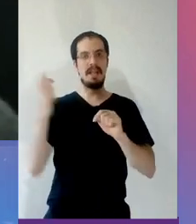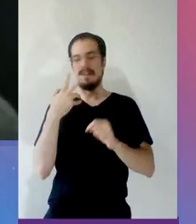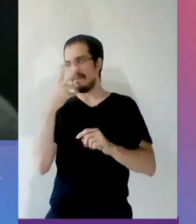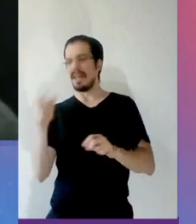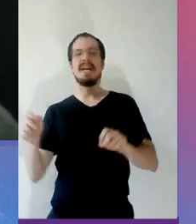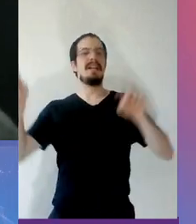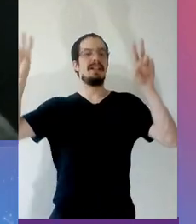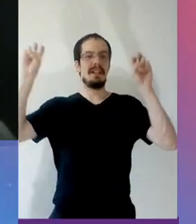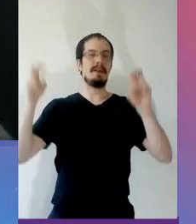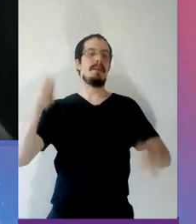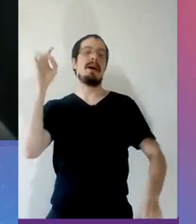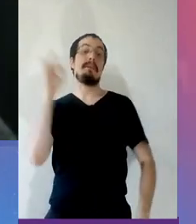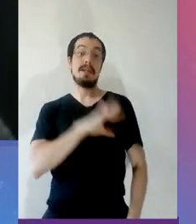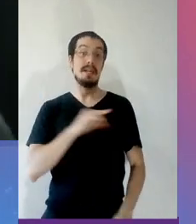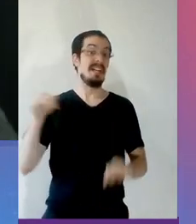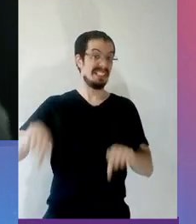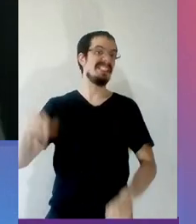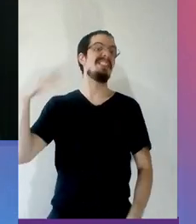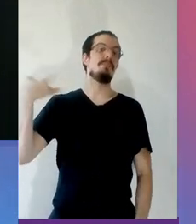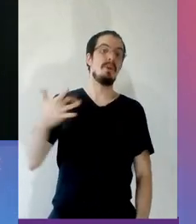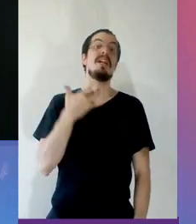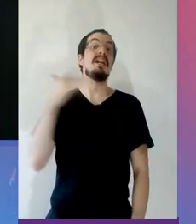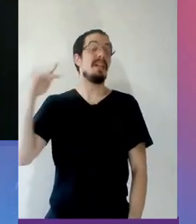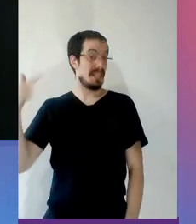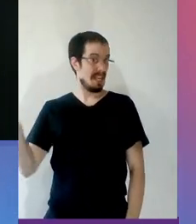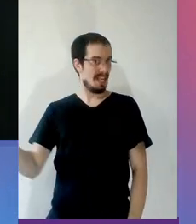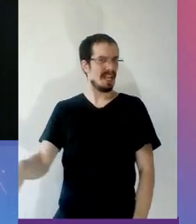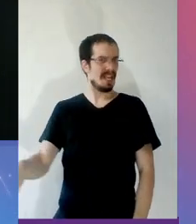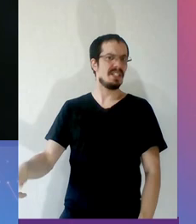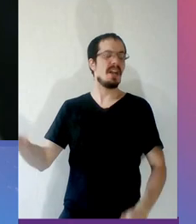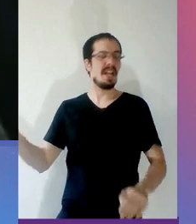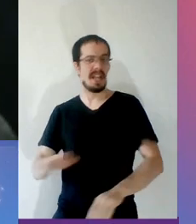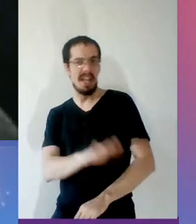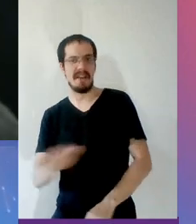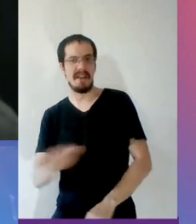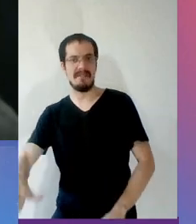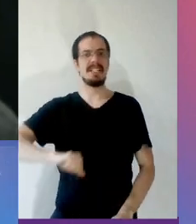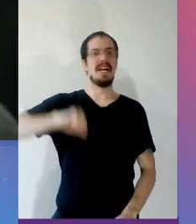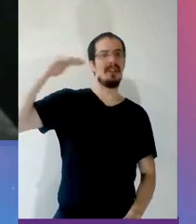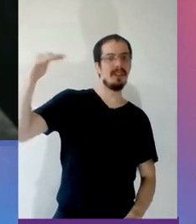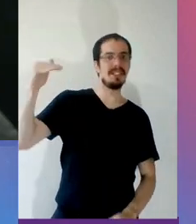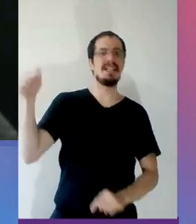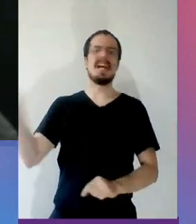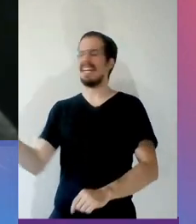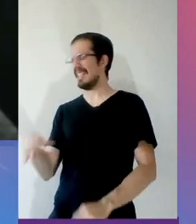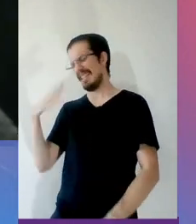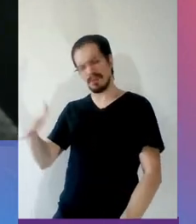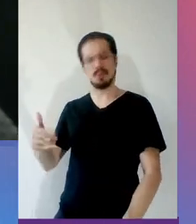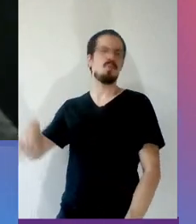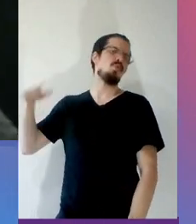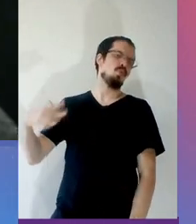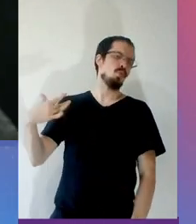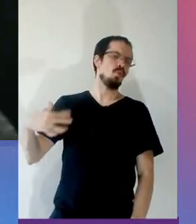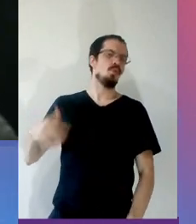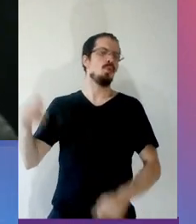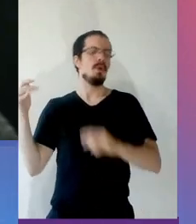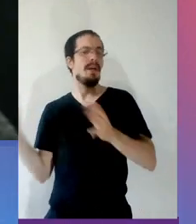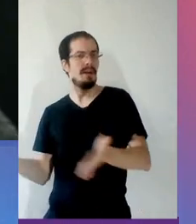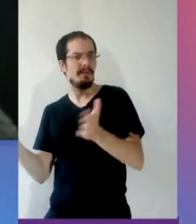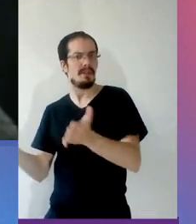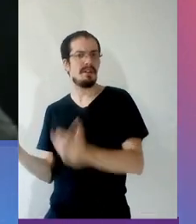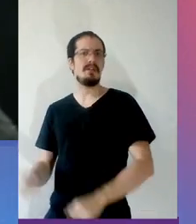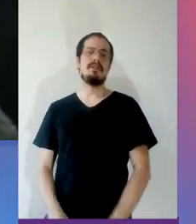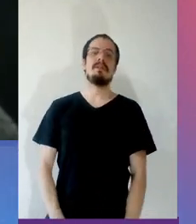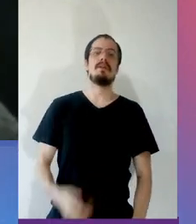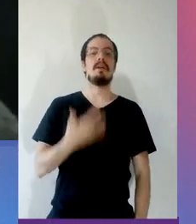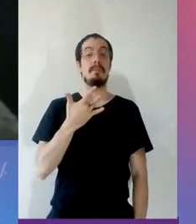a la infancia y a la adolescencia en el desarrollo de este país. Porque aunque ustedes no, a lo mejor no lo tengan tan claro, pero